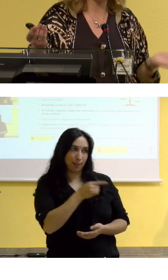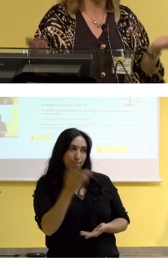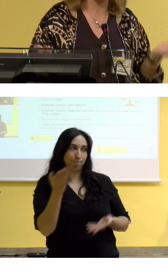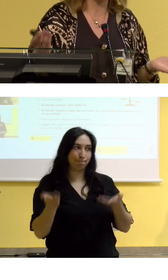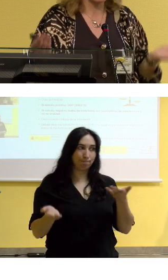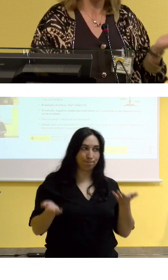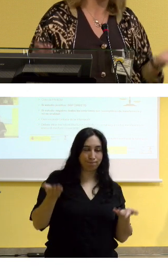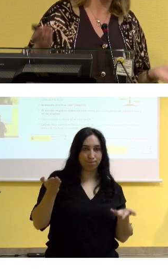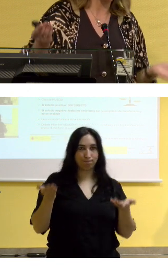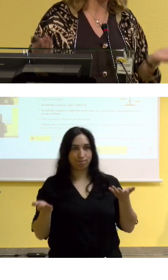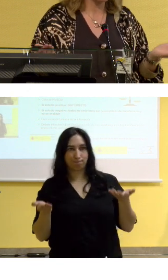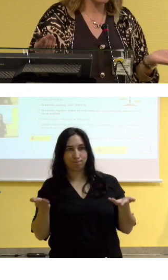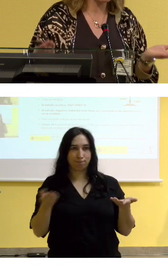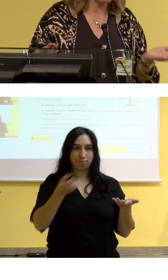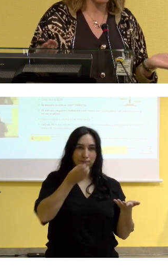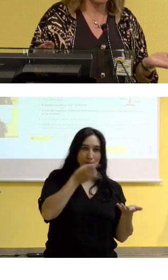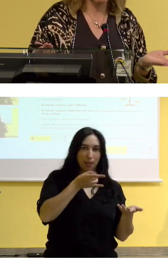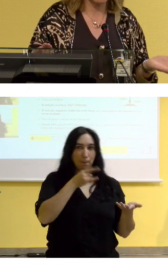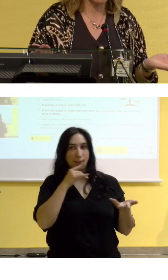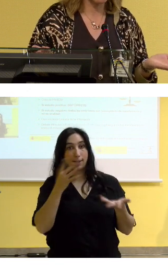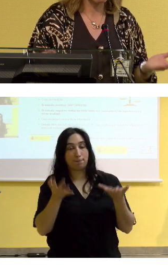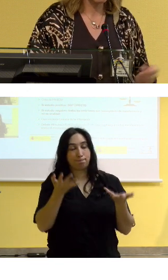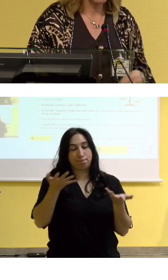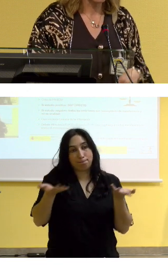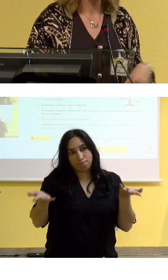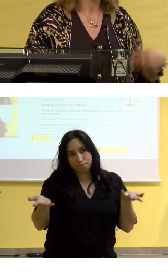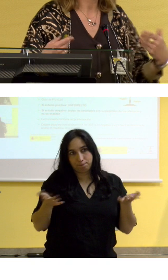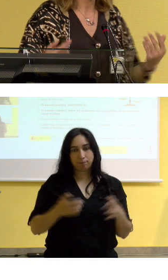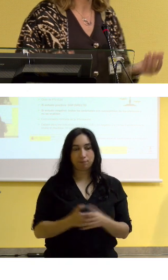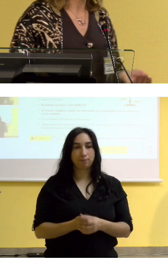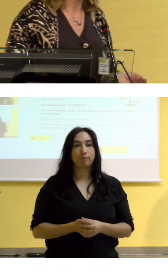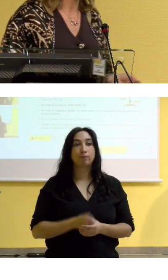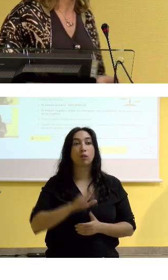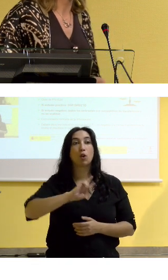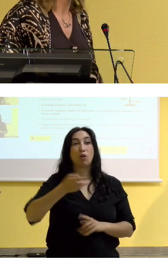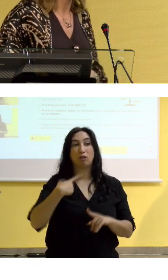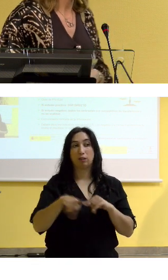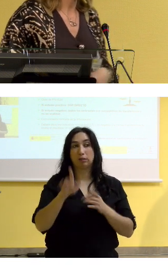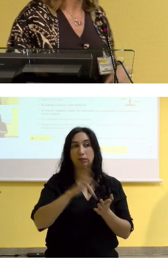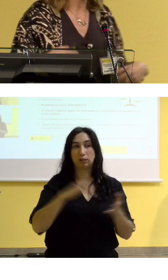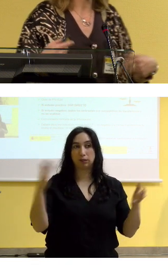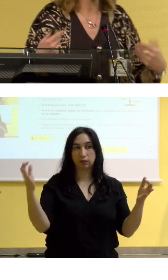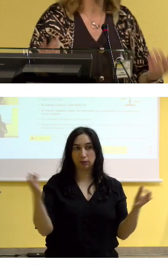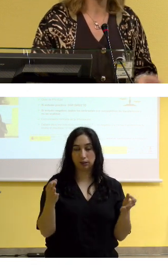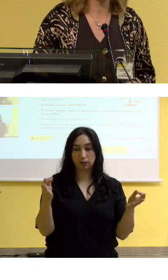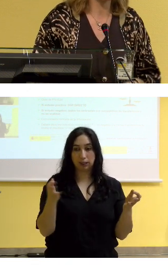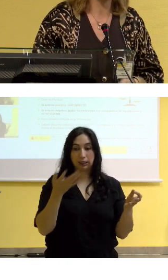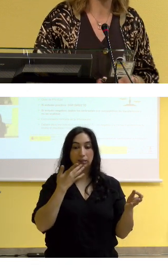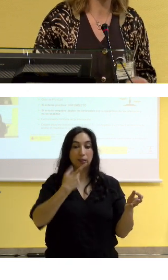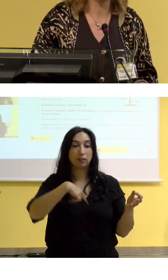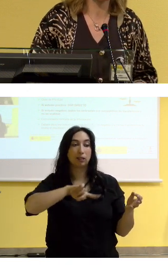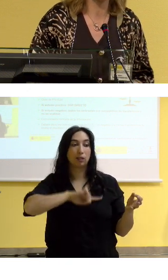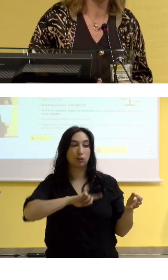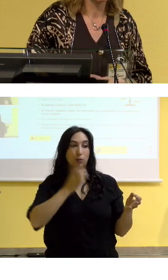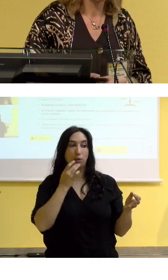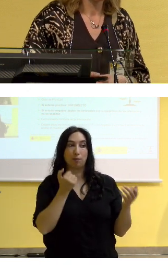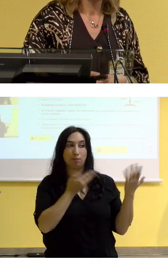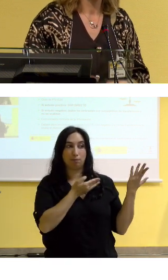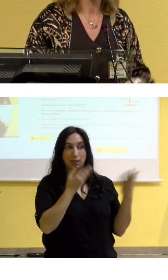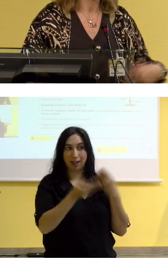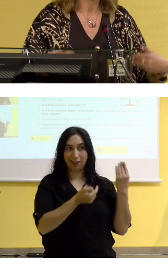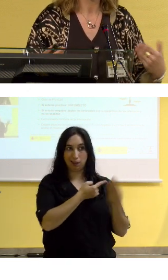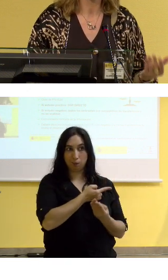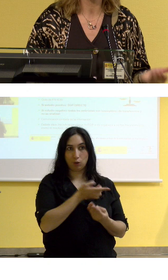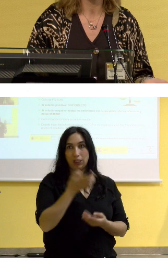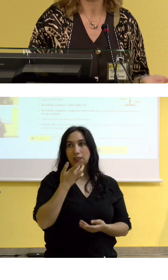balanza entre lo que está bien hecho y lo que no está mal hecho. Otra cosa que nos pasa es que si nosotros hiciéramos esto,